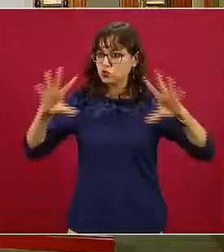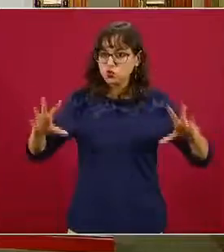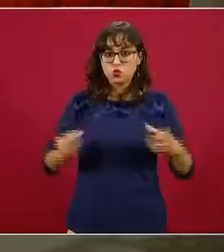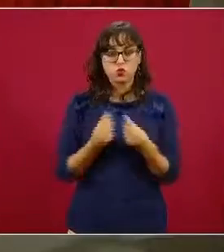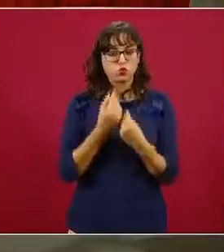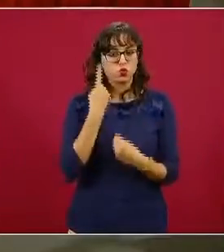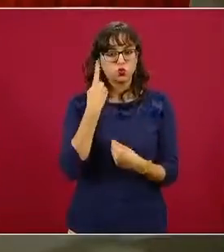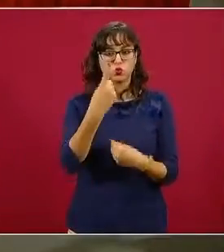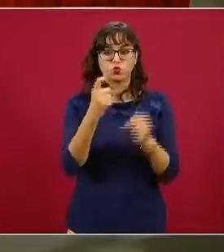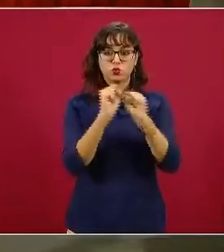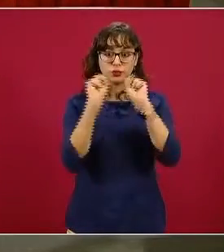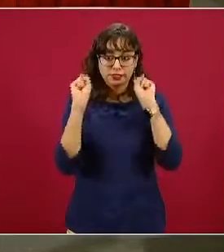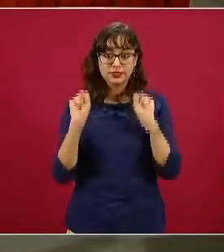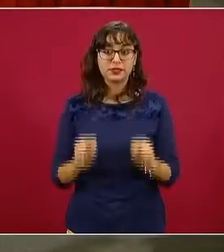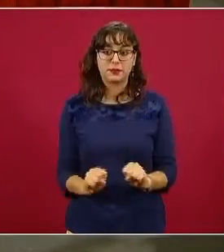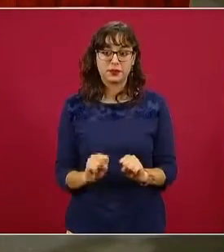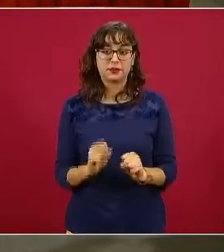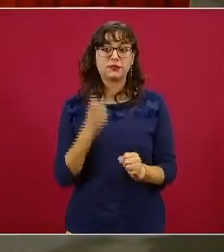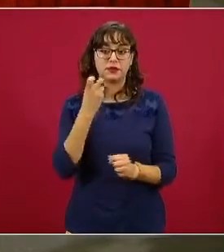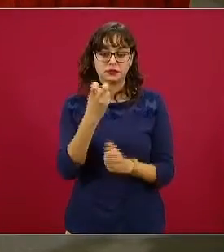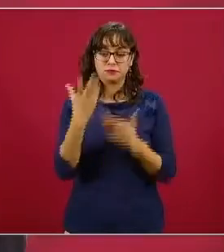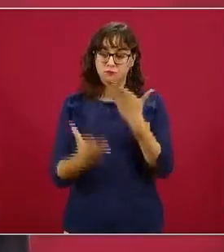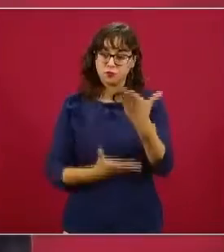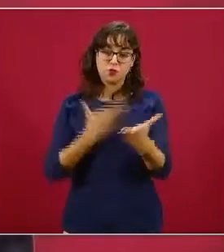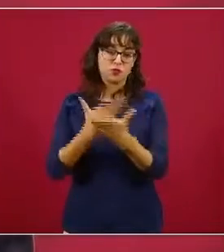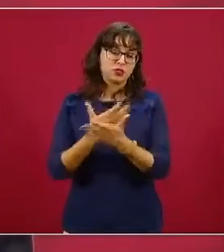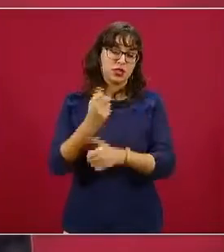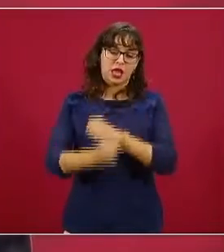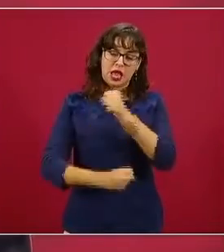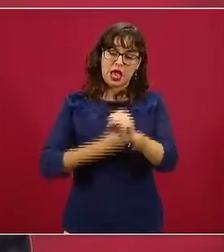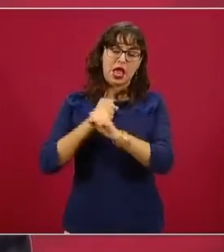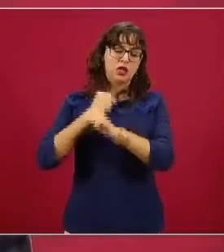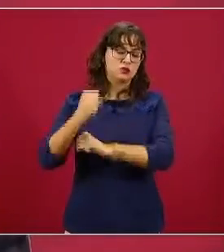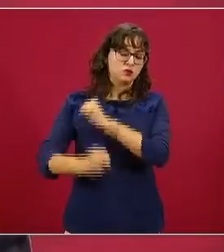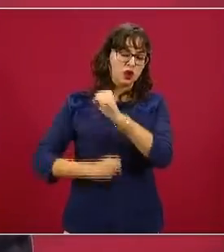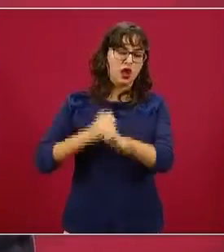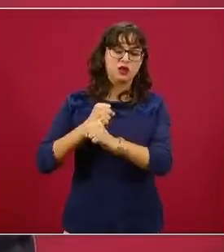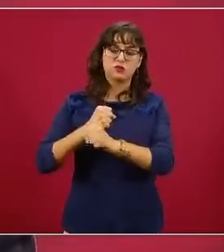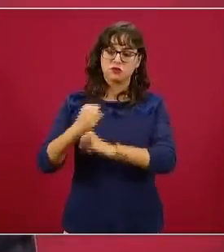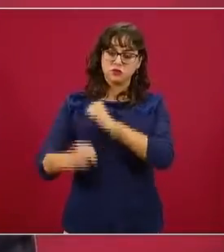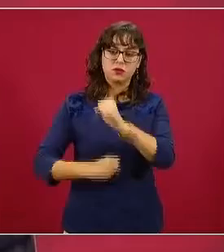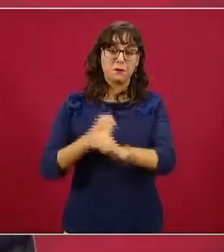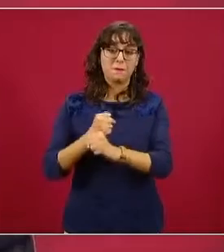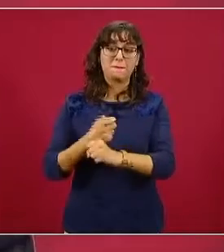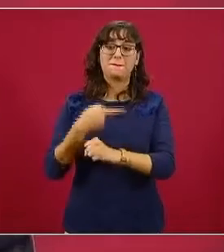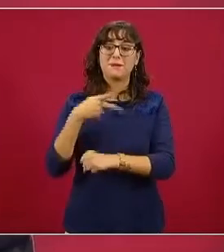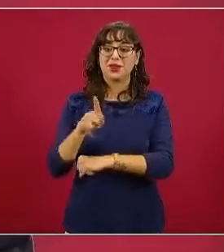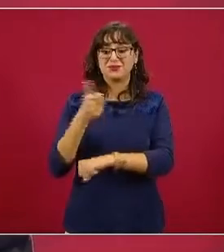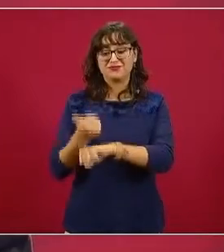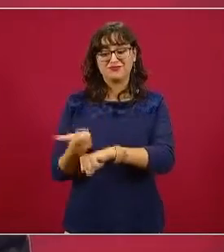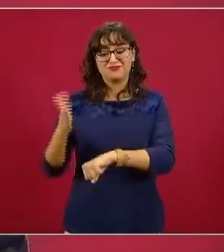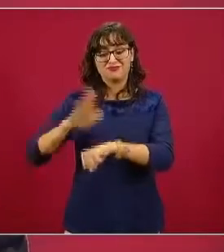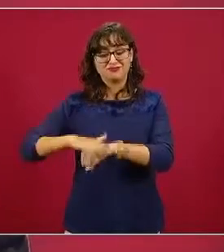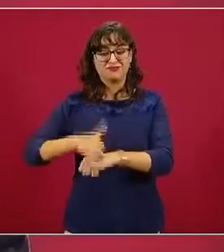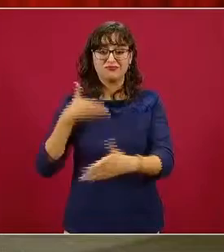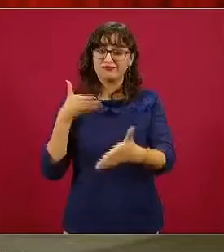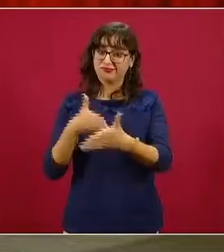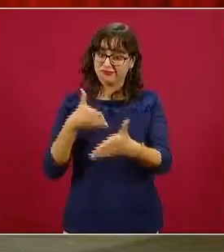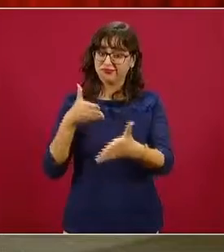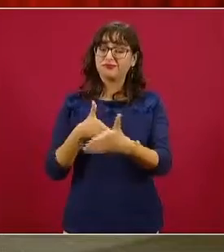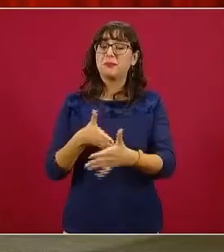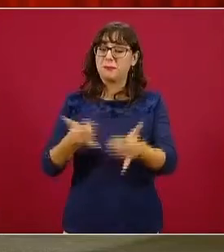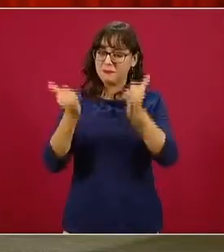sistema. Esto ha sido una propuesta que por muchos sexenios se ha intentado. Ahora, existen barreras administrativas